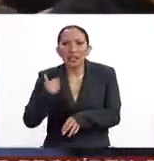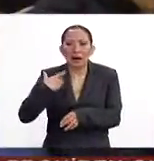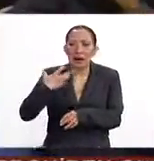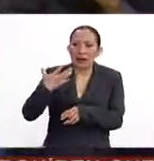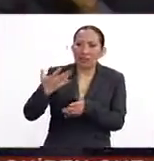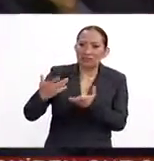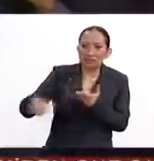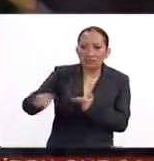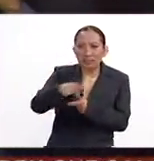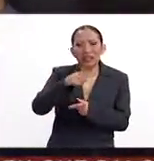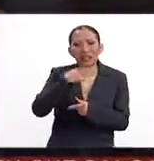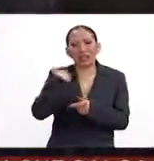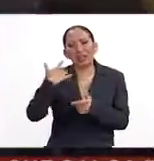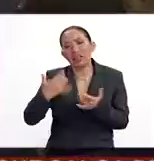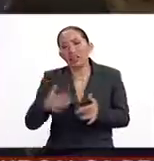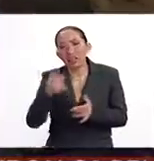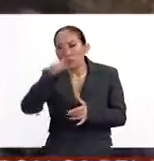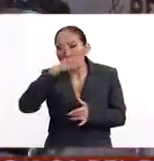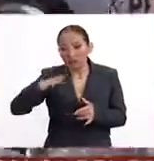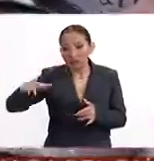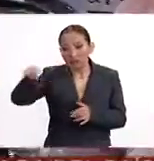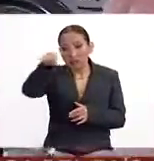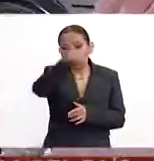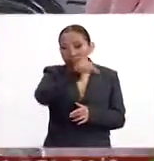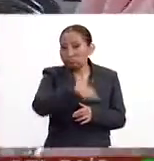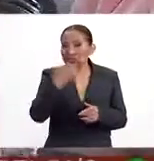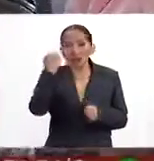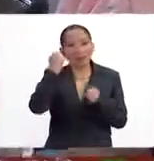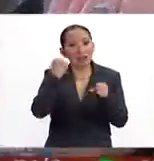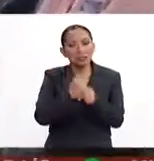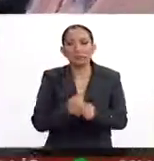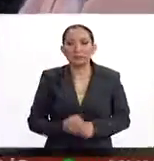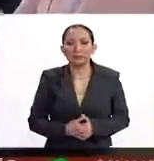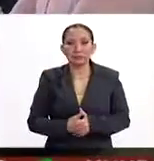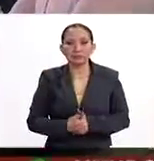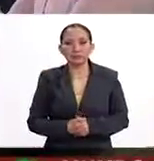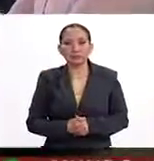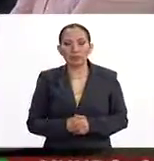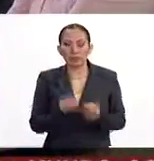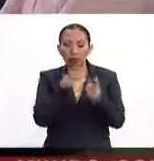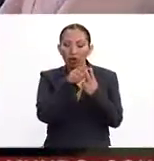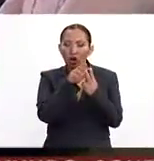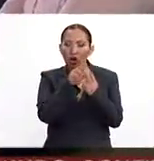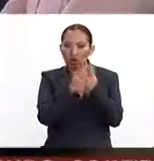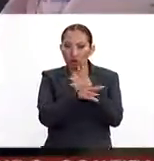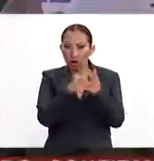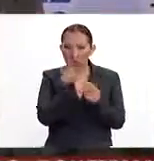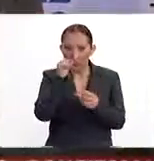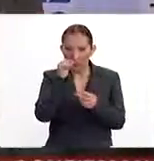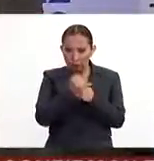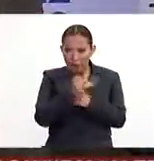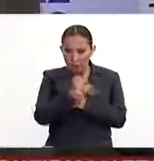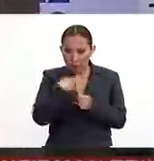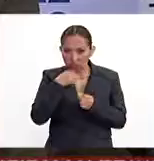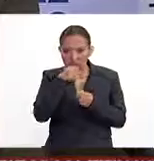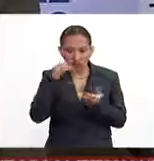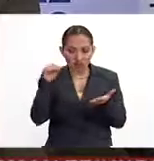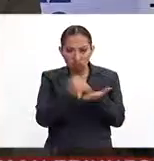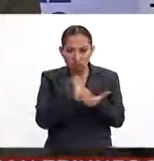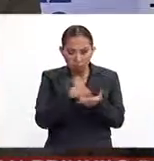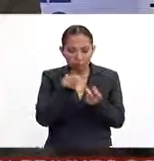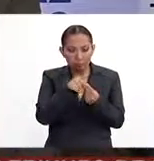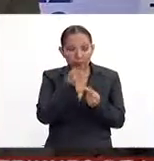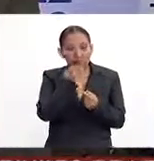los círculos de dolor y de violencia que duran muchos años. Hay dos aspectos que estoy leyendo aquí en su informe que publicaron